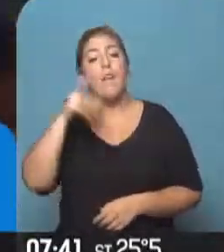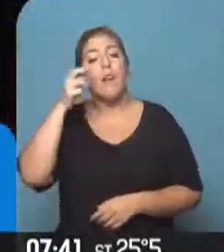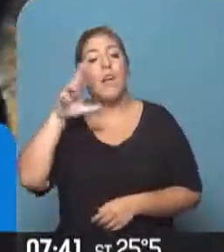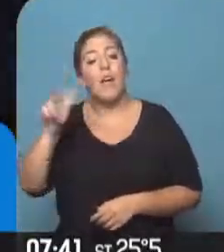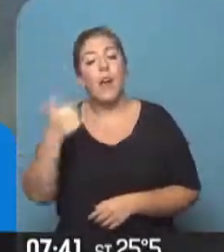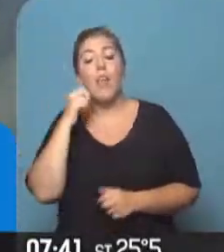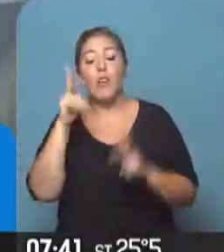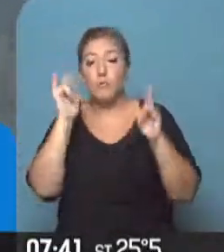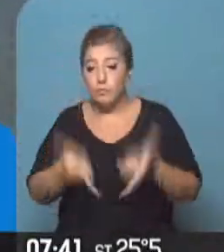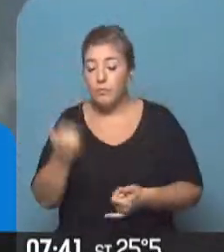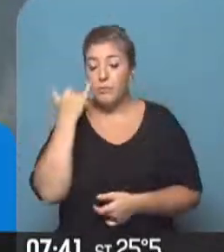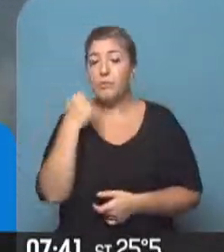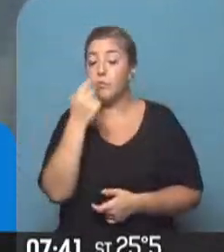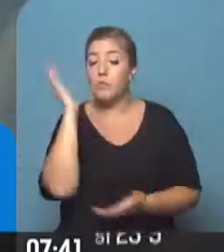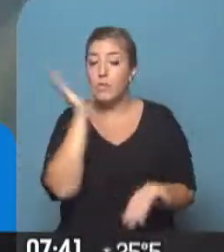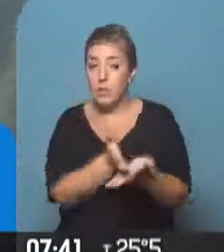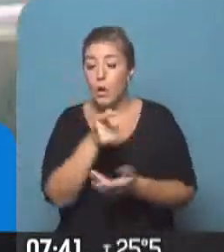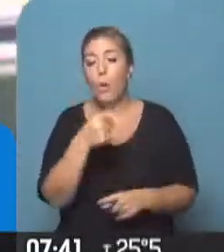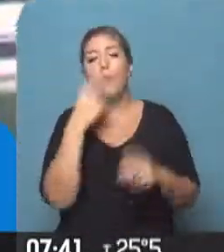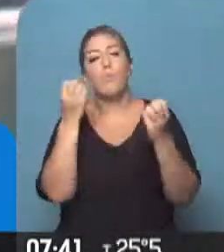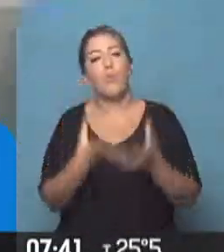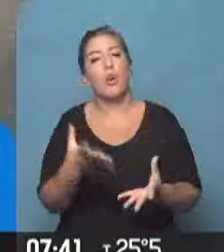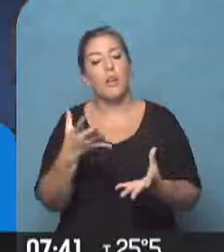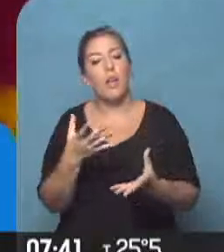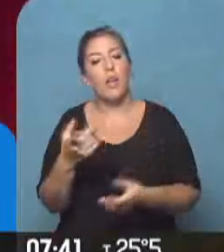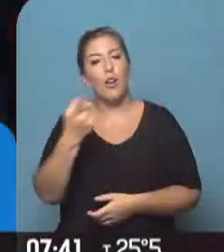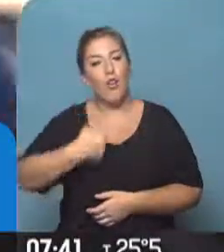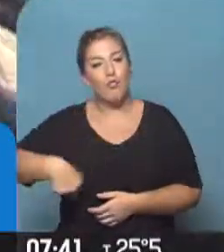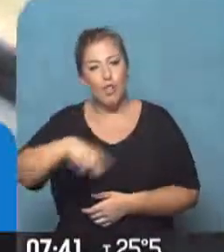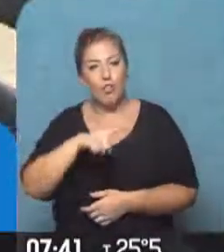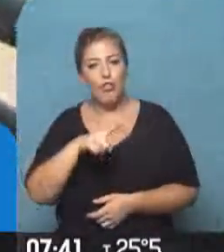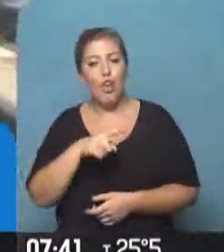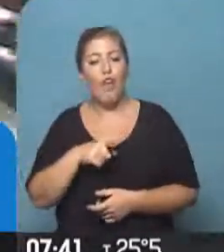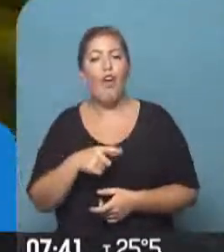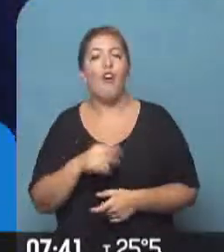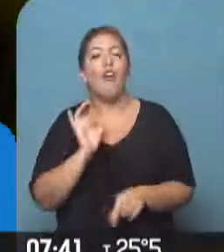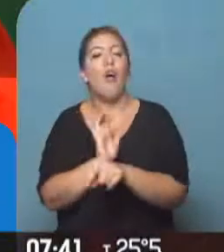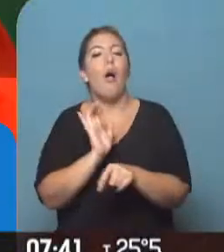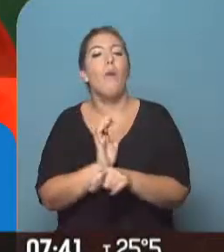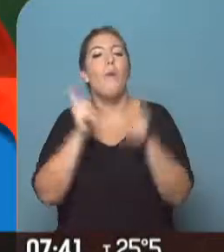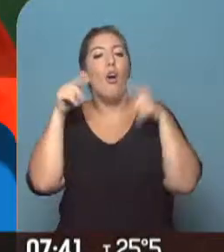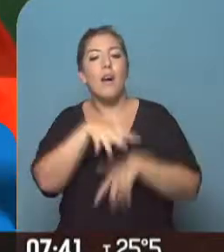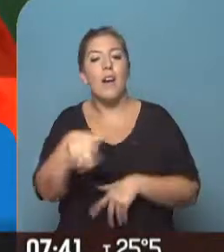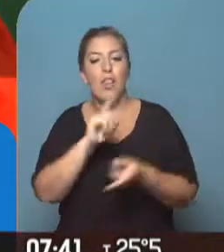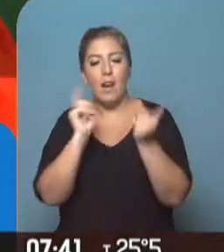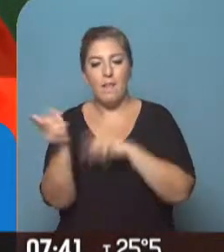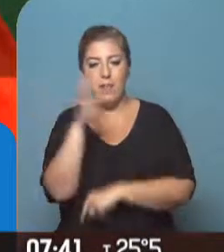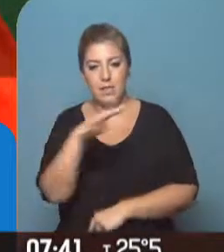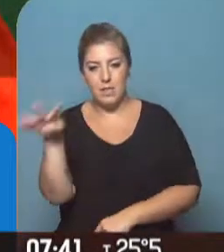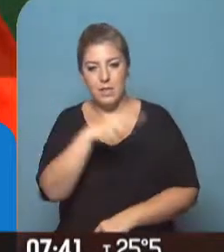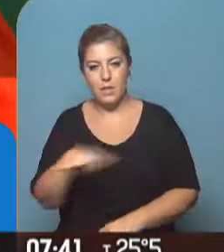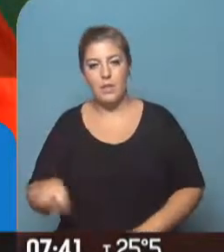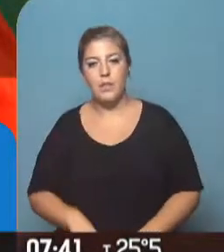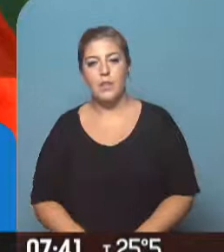fallo y agregó que si la sancionan será porque estamos en el reino del revés. Lo que me